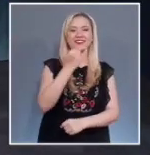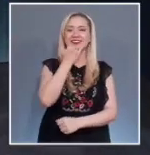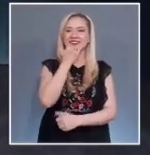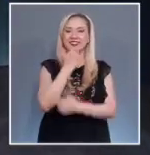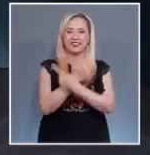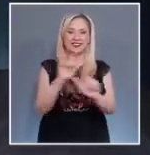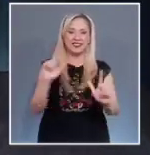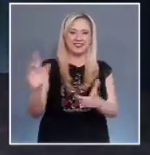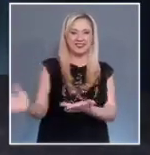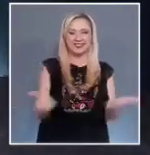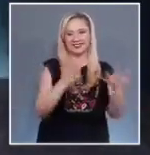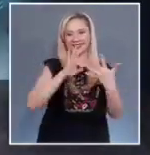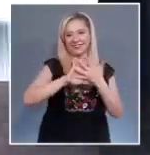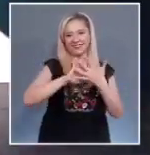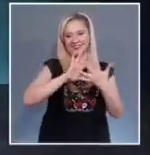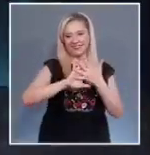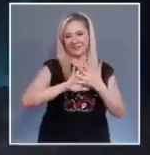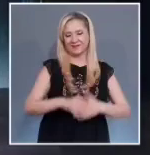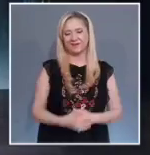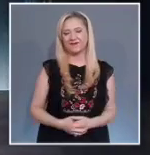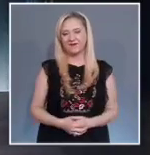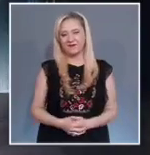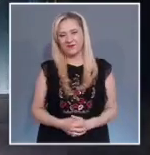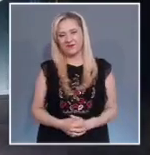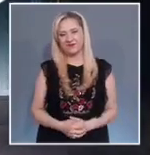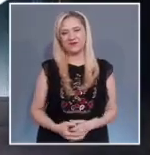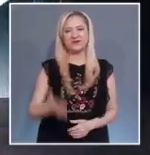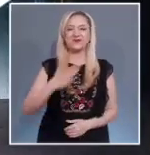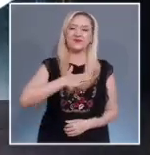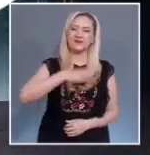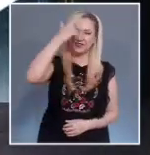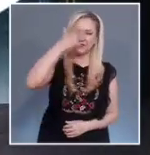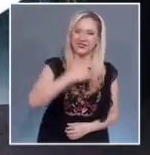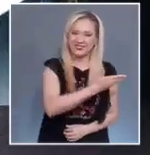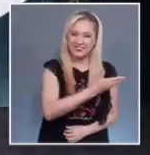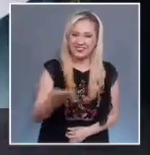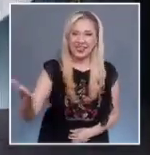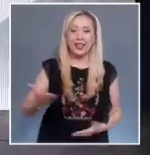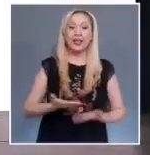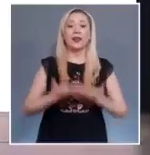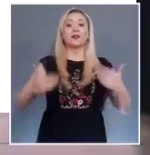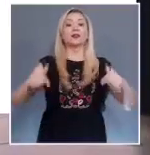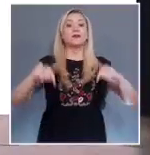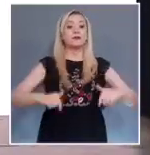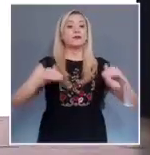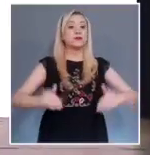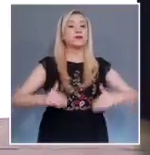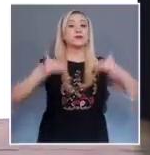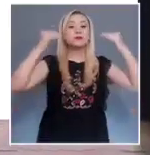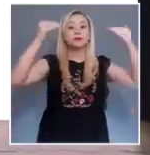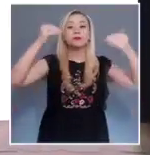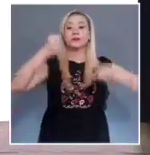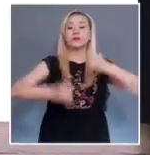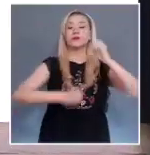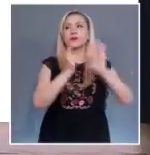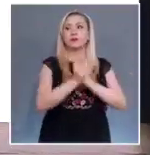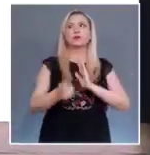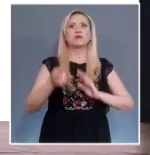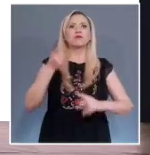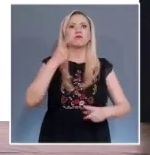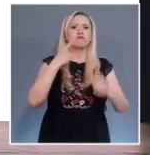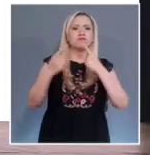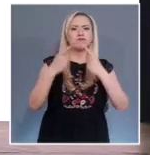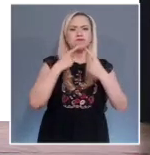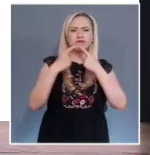Muy buenas noches, vámonos con todas las noticias. El Pleno de la Suprema Corte tiene previsto analizar una controversia que presentó